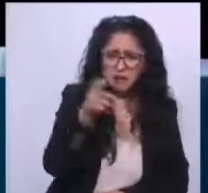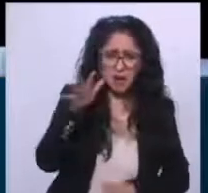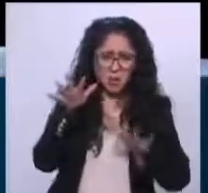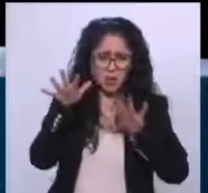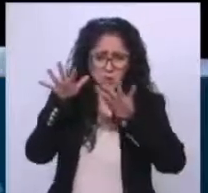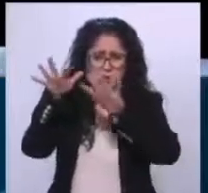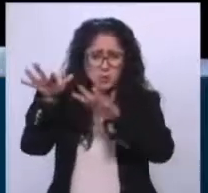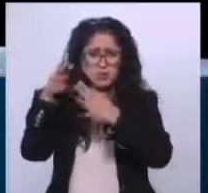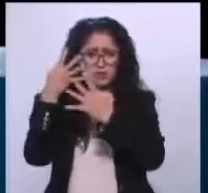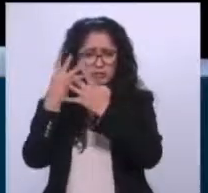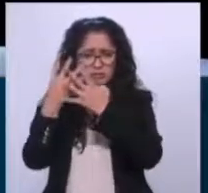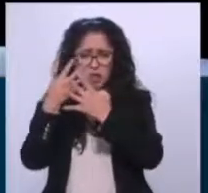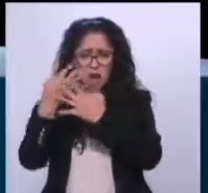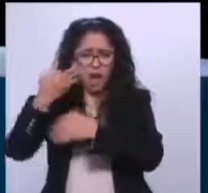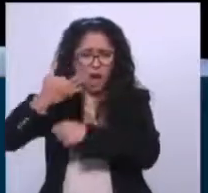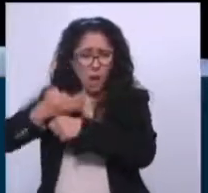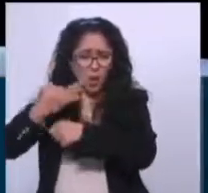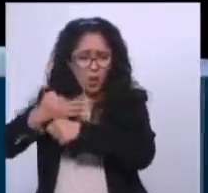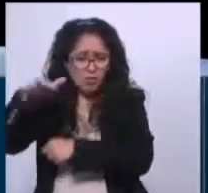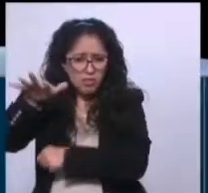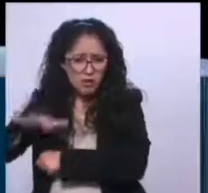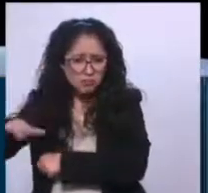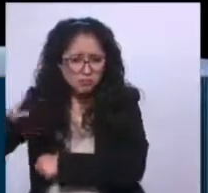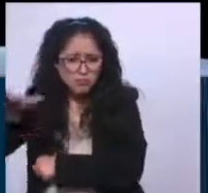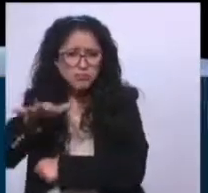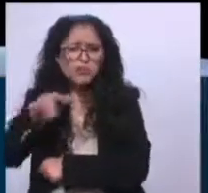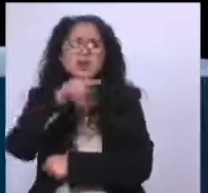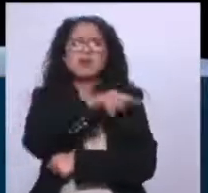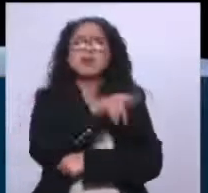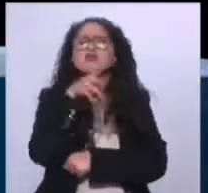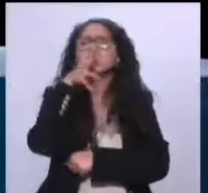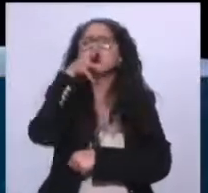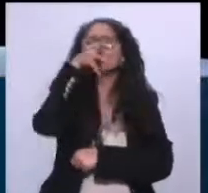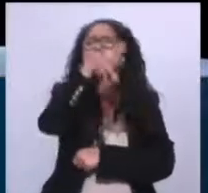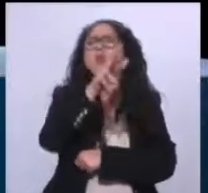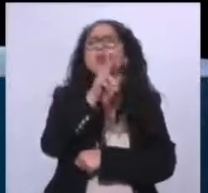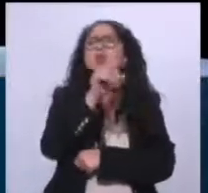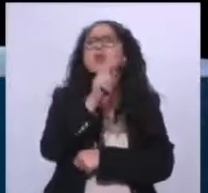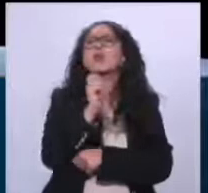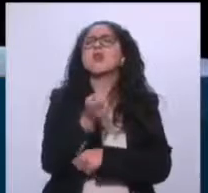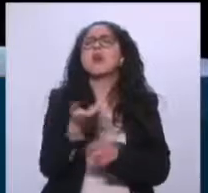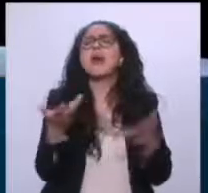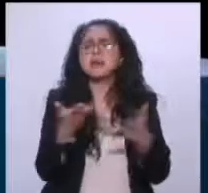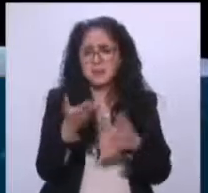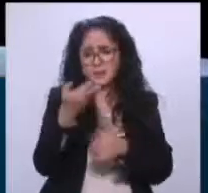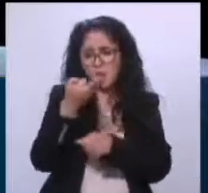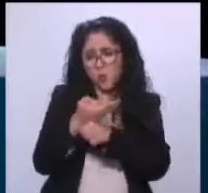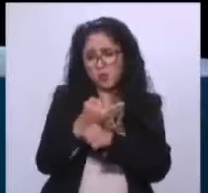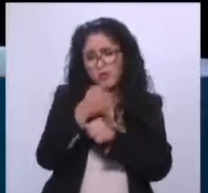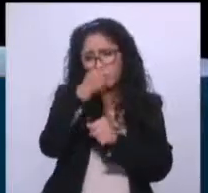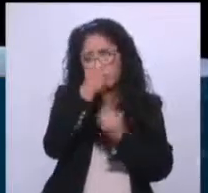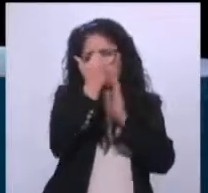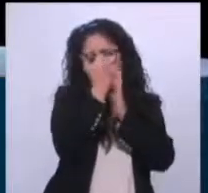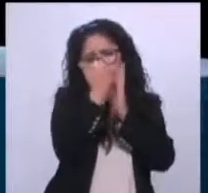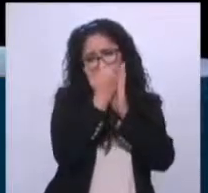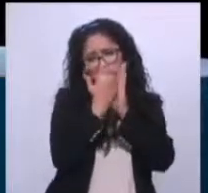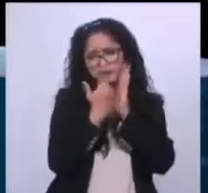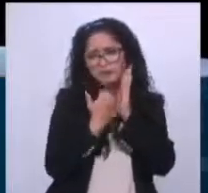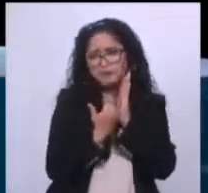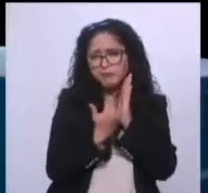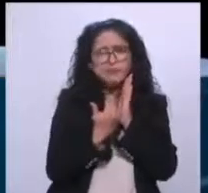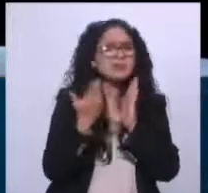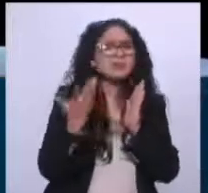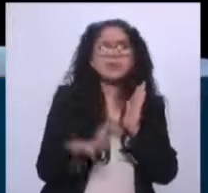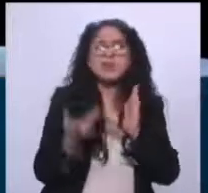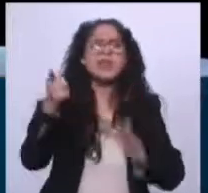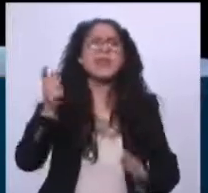que está recluida? ¿Cuál es el mejor escenario para ella posible? Y dentro de los requisitos que nos acabas de mencionar, o sea, específicamente,